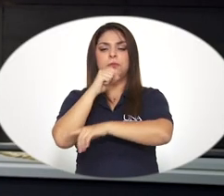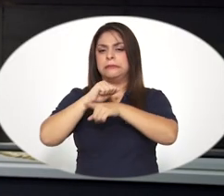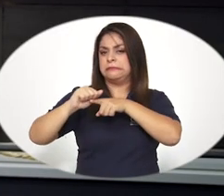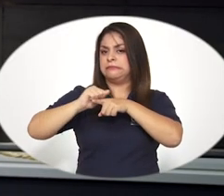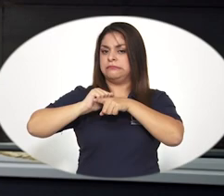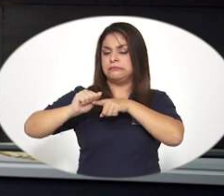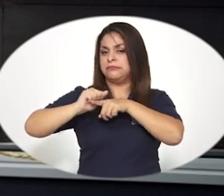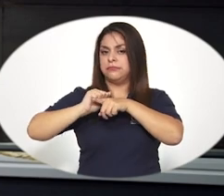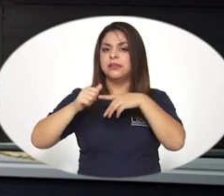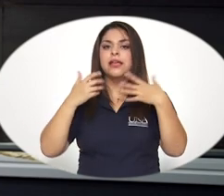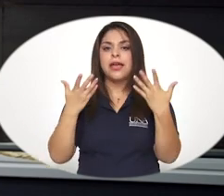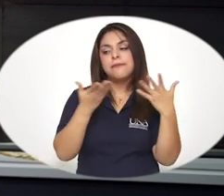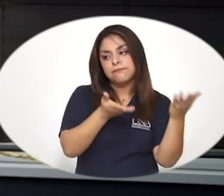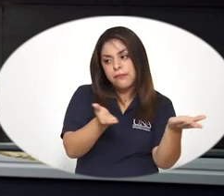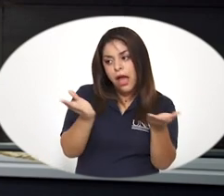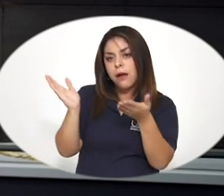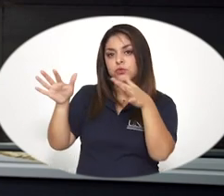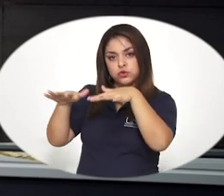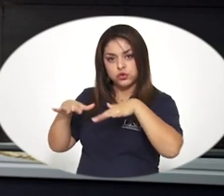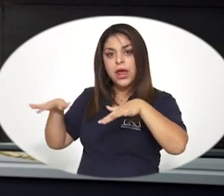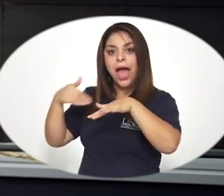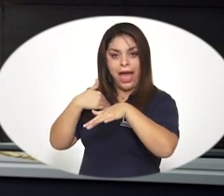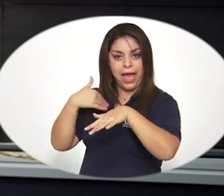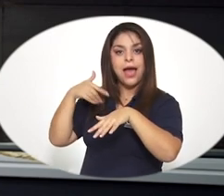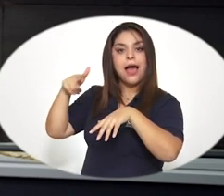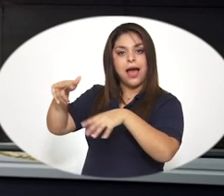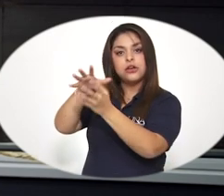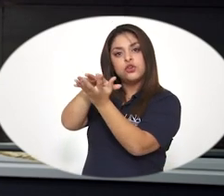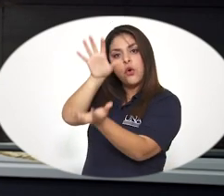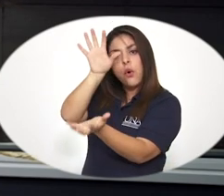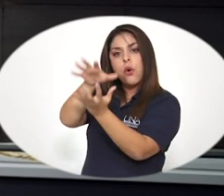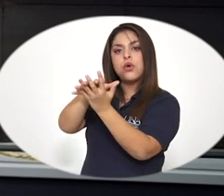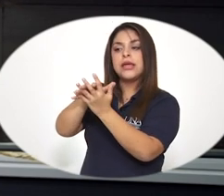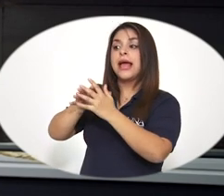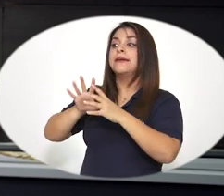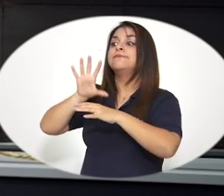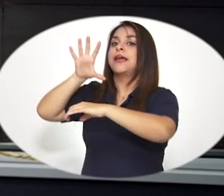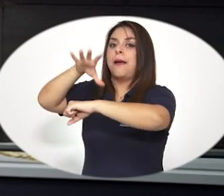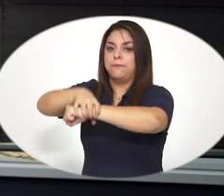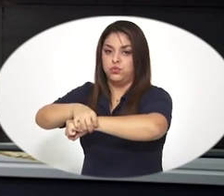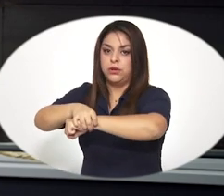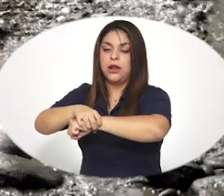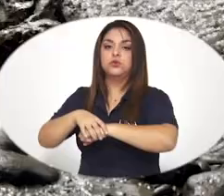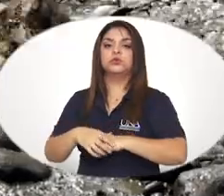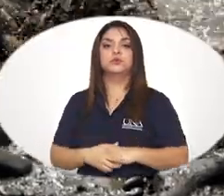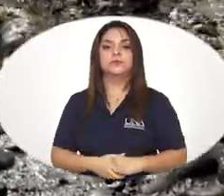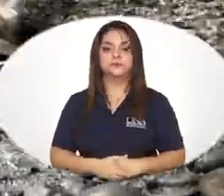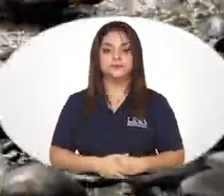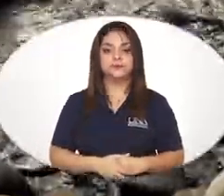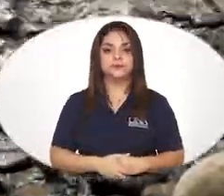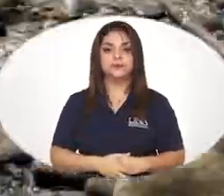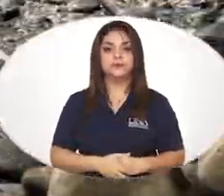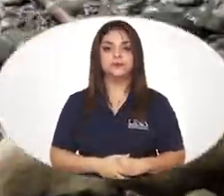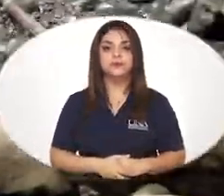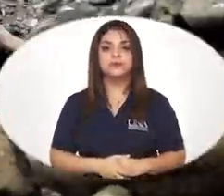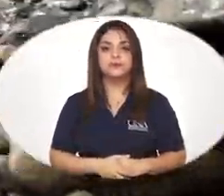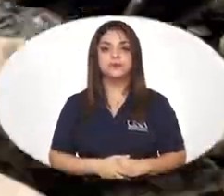que son pura práctica, es llevarlos a una zona donde tenemos cocodrilos, capturarlos.